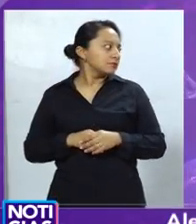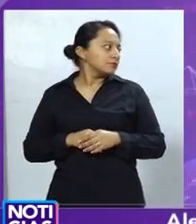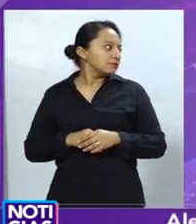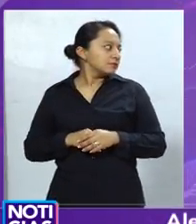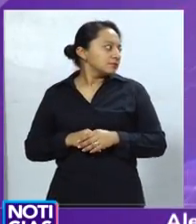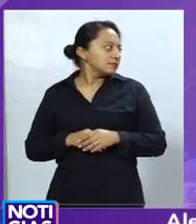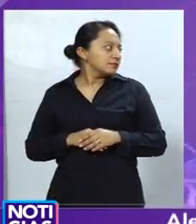Cervantes